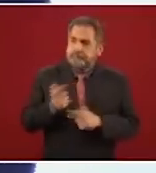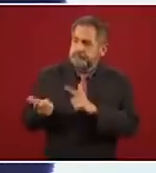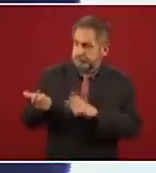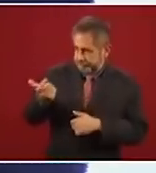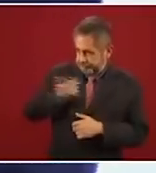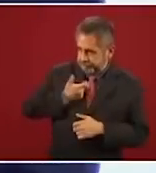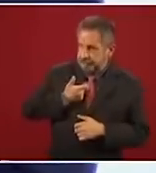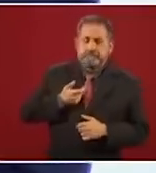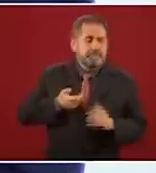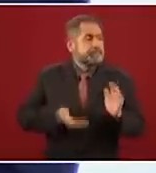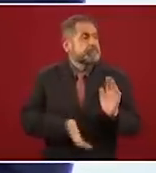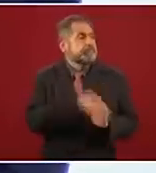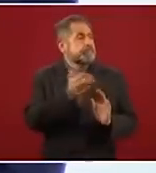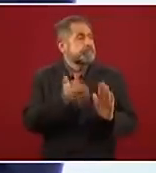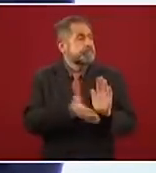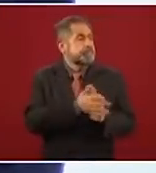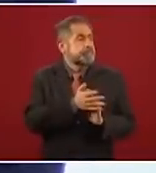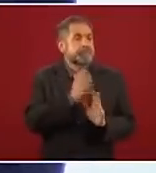cobraban